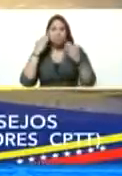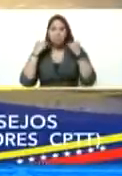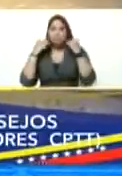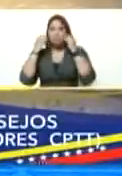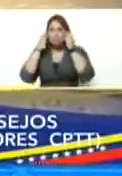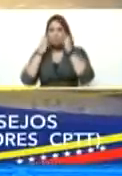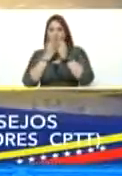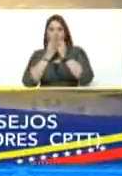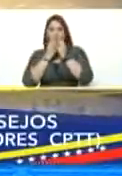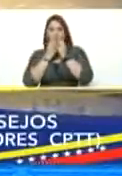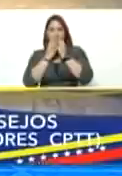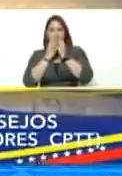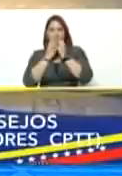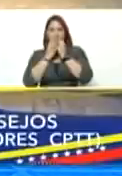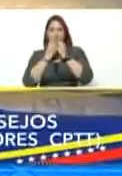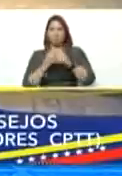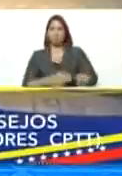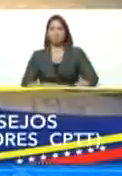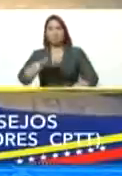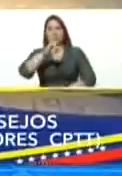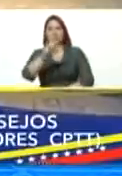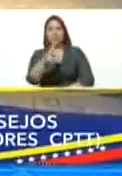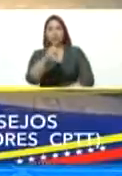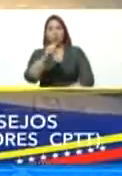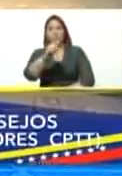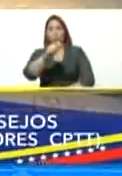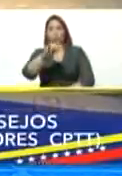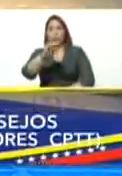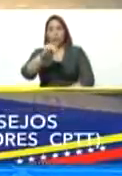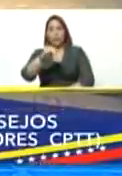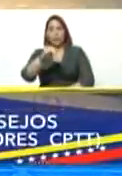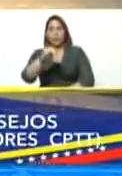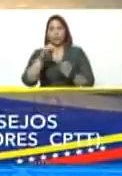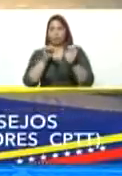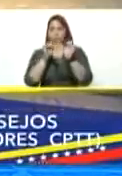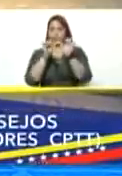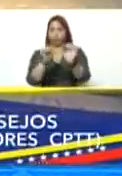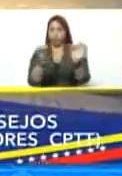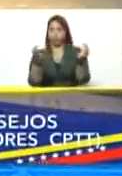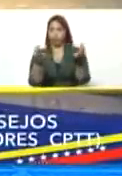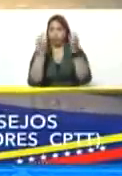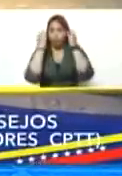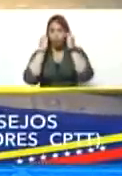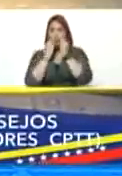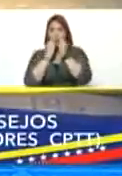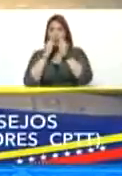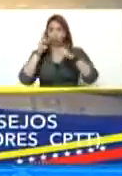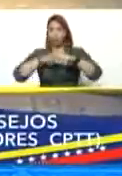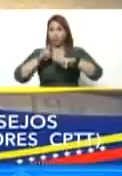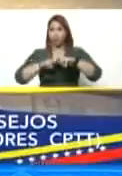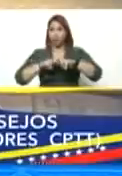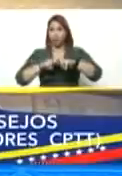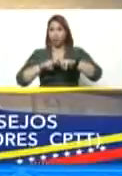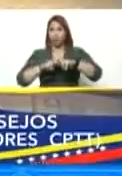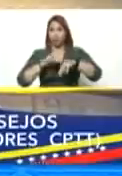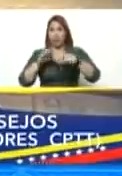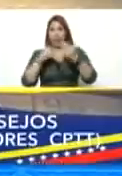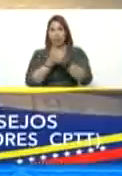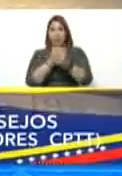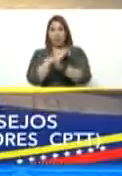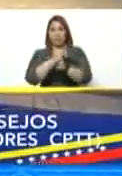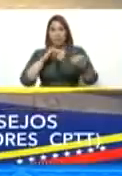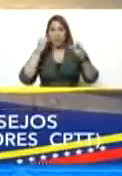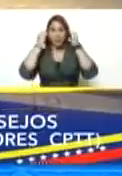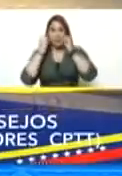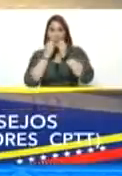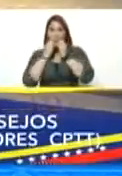echa higotín, para mantener su barba negrita hasta el fin. Higotín